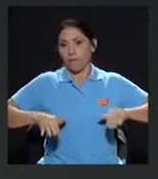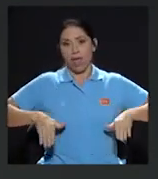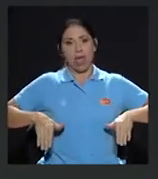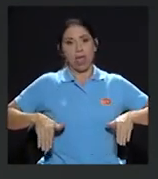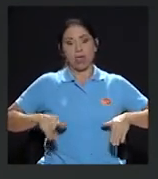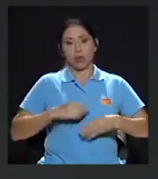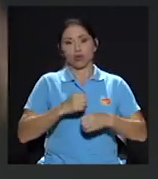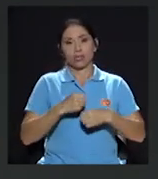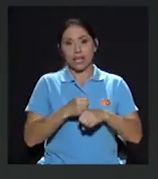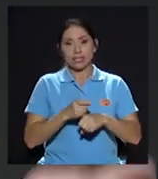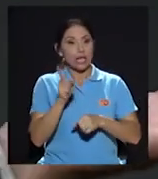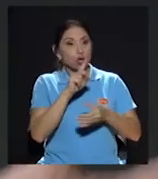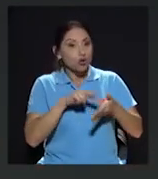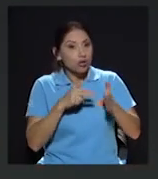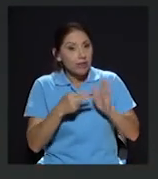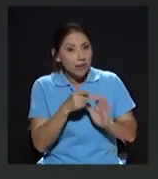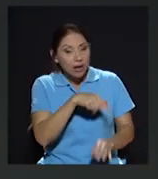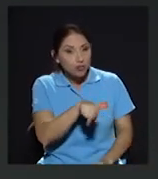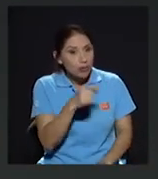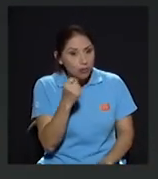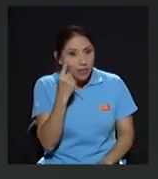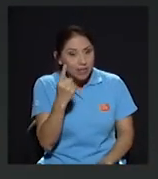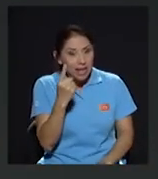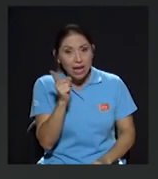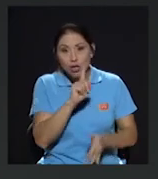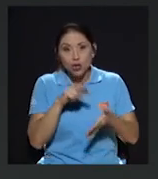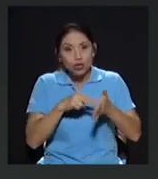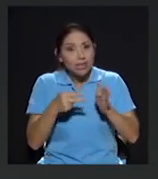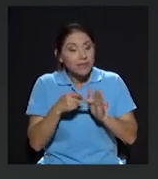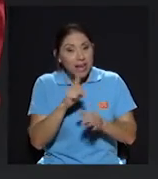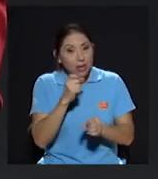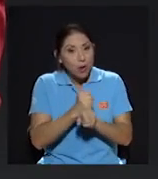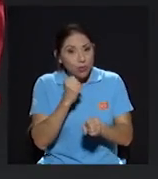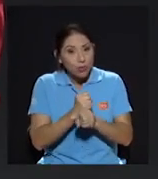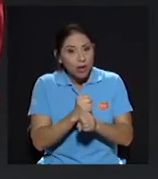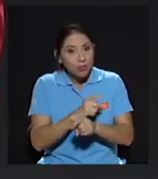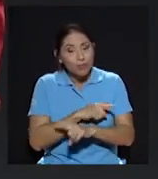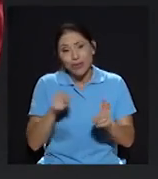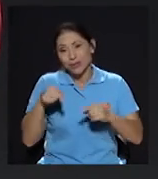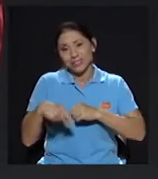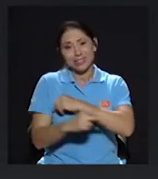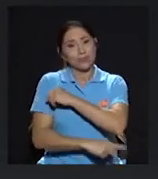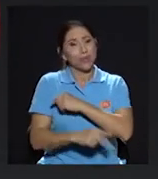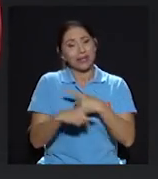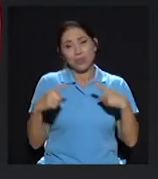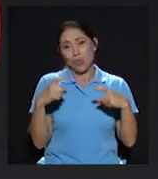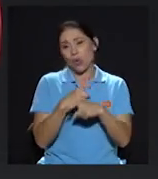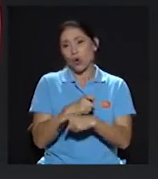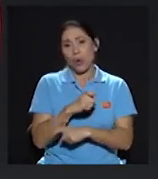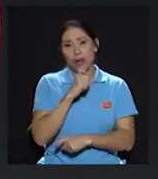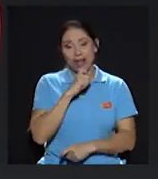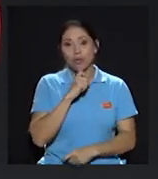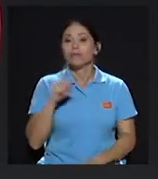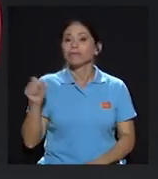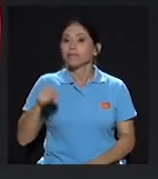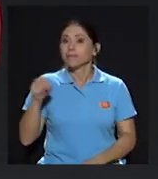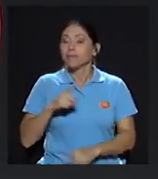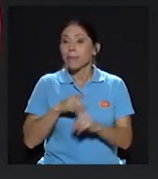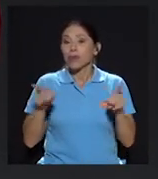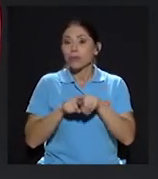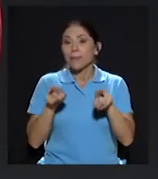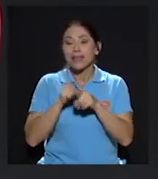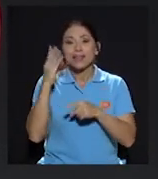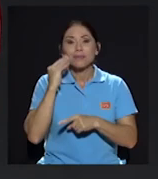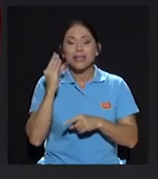porque no actuaron sino porque esto pero también es una experiencia muy valiosa verdad